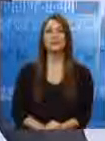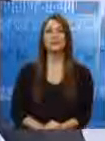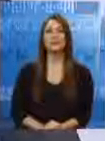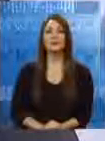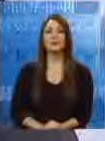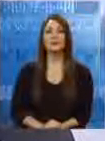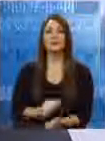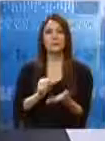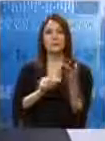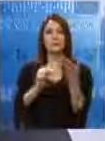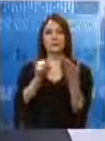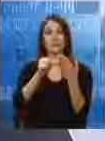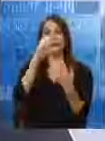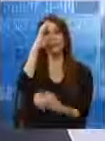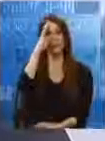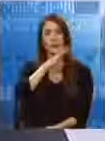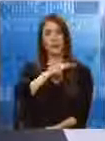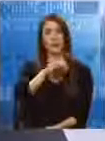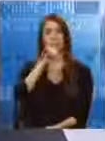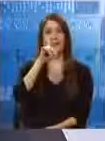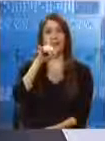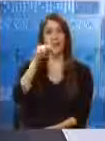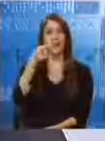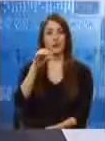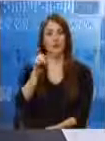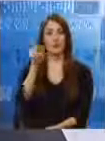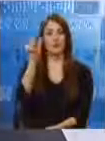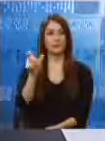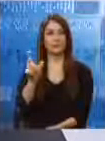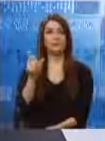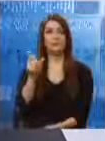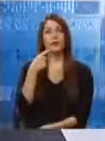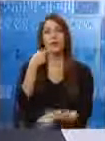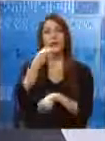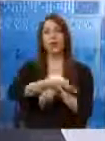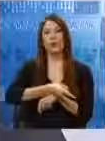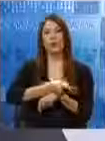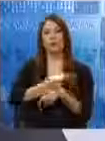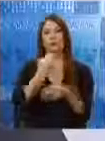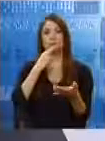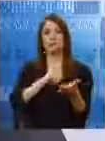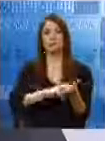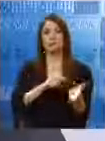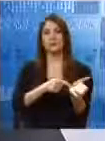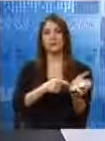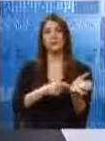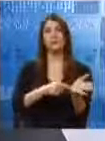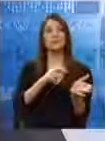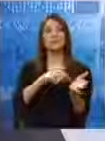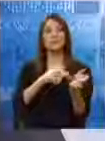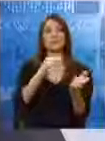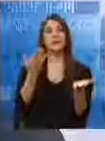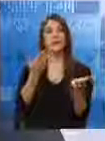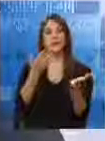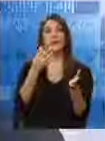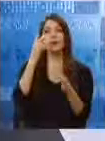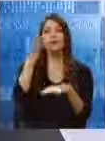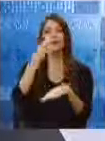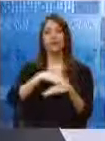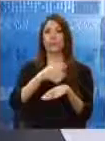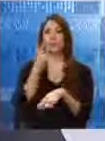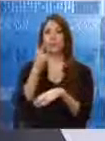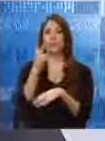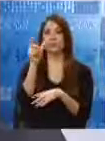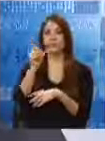El ministro del Interior, Diego Fuentes, ratificó que existen órdenes de detención y difusión roja de la Interpol en contra de dos